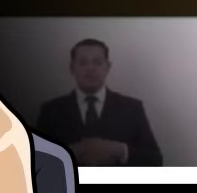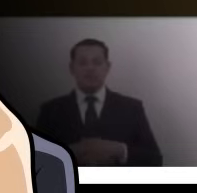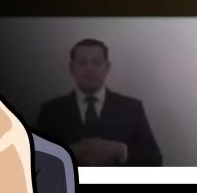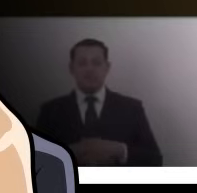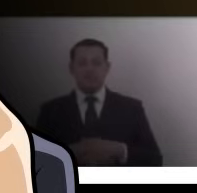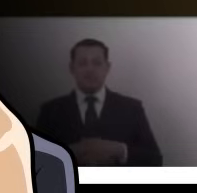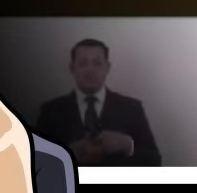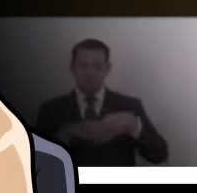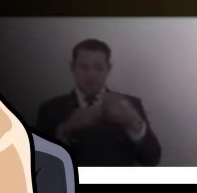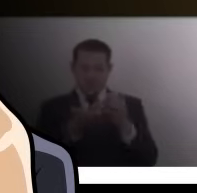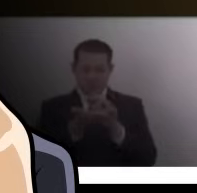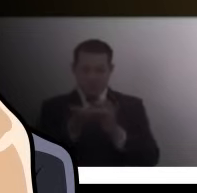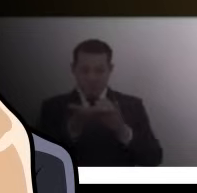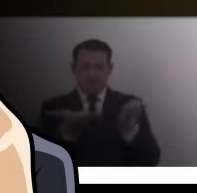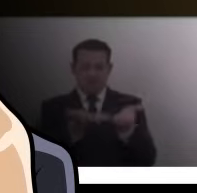Saquen los promedios.